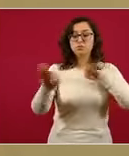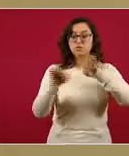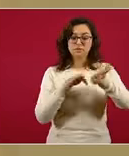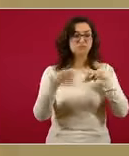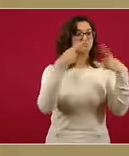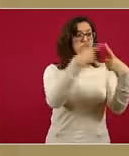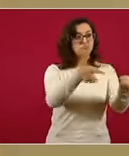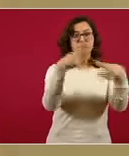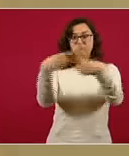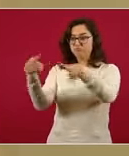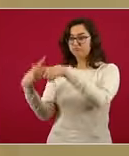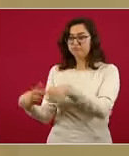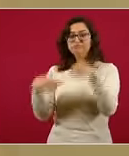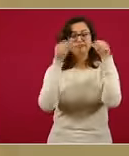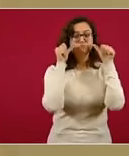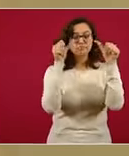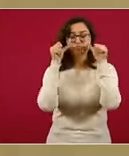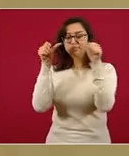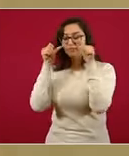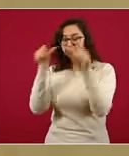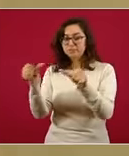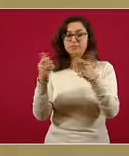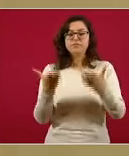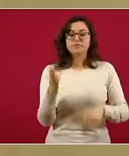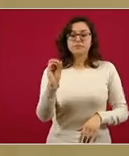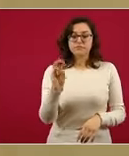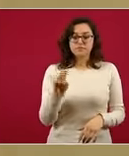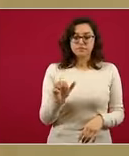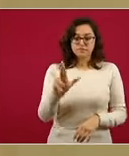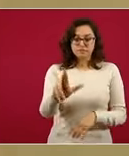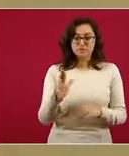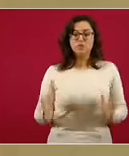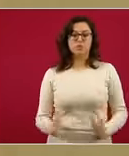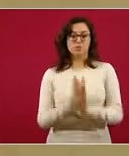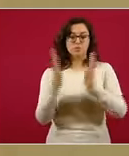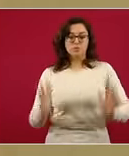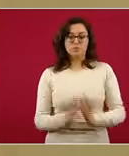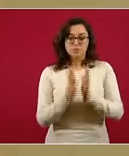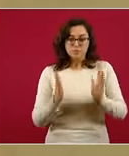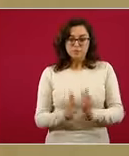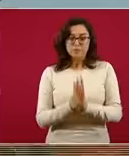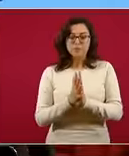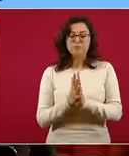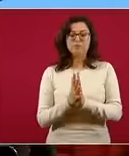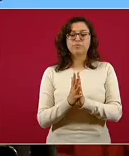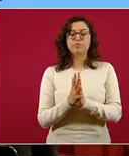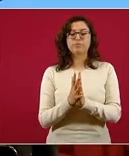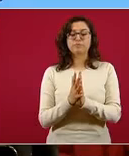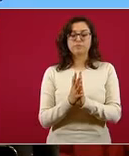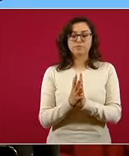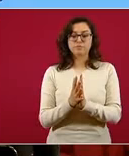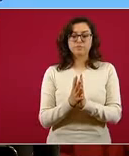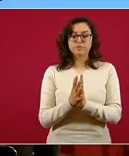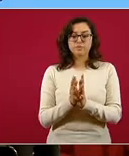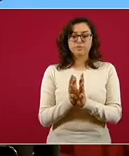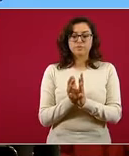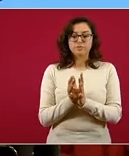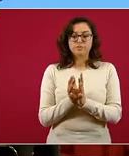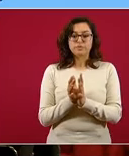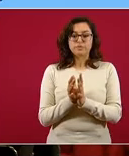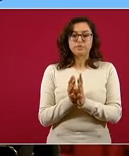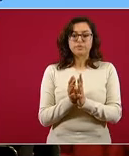a población migrante. En la COMAR participamos con la mesa específica de acceso